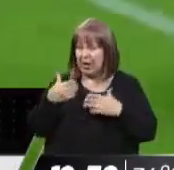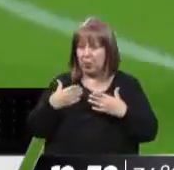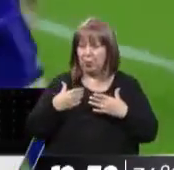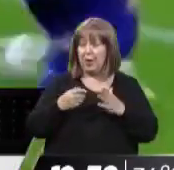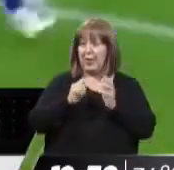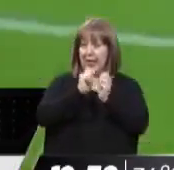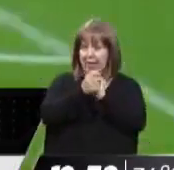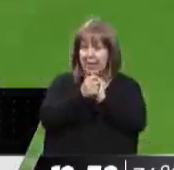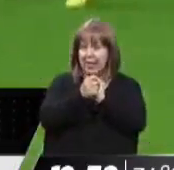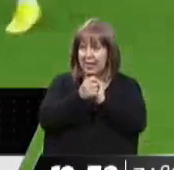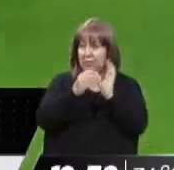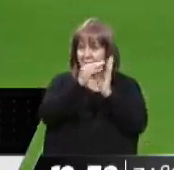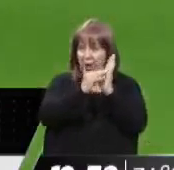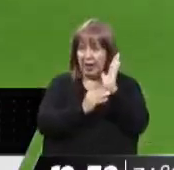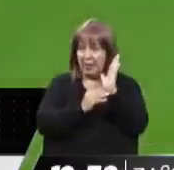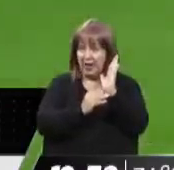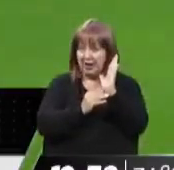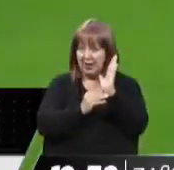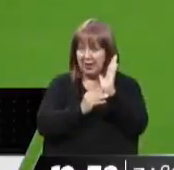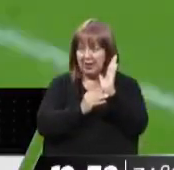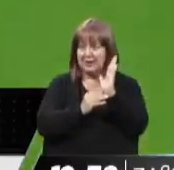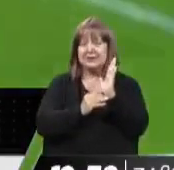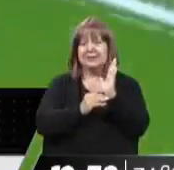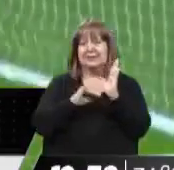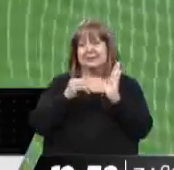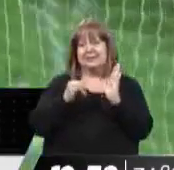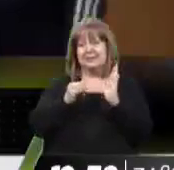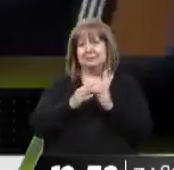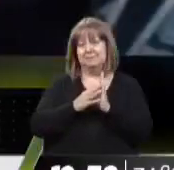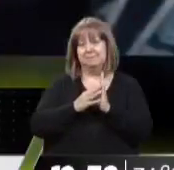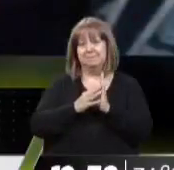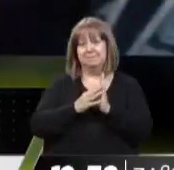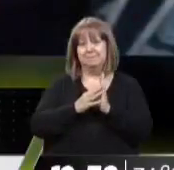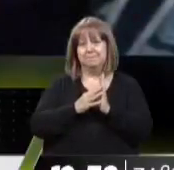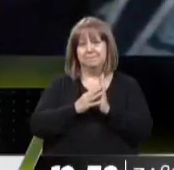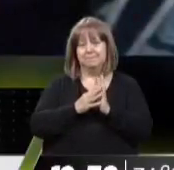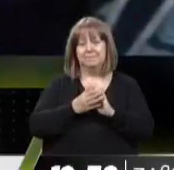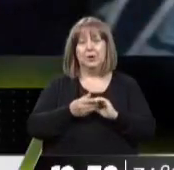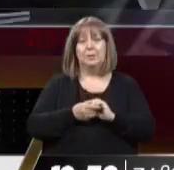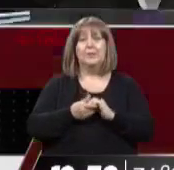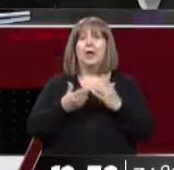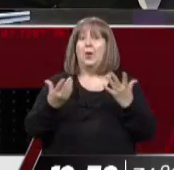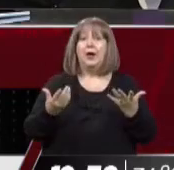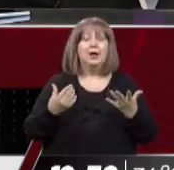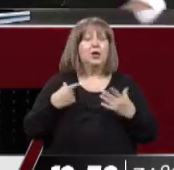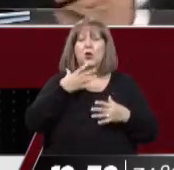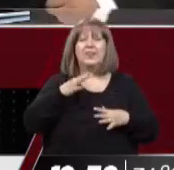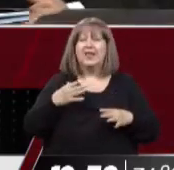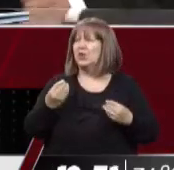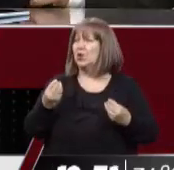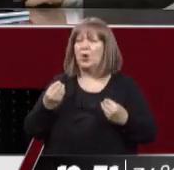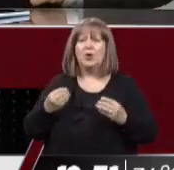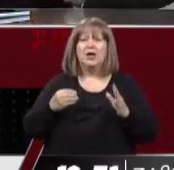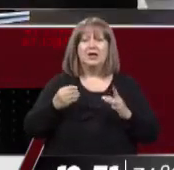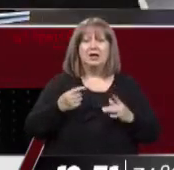partido se puede cambiar. ¿A eso te referís? Claro. La otra está cerrada ya, ¿no? ¿Cuál está cerrada? No entendí no, eso. Yo tampoco.